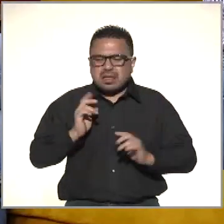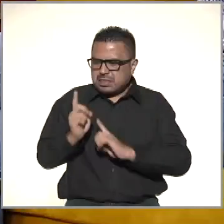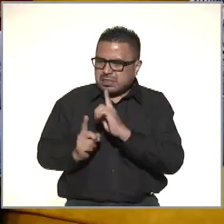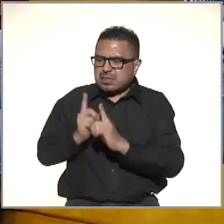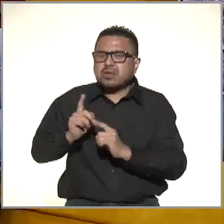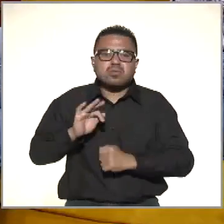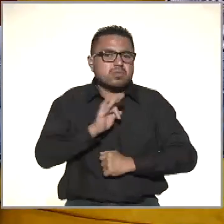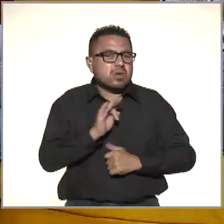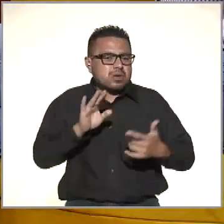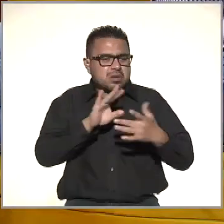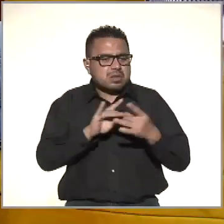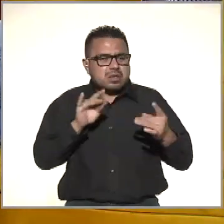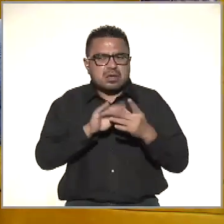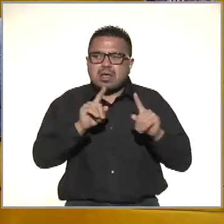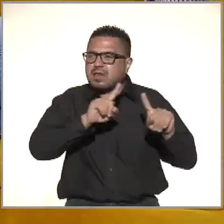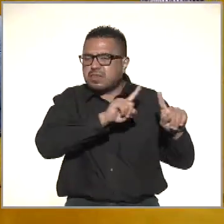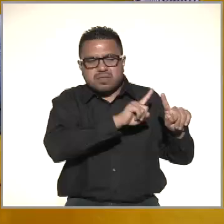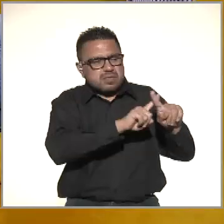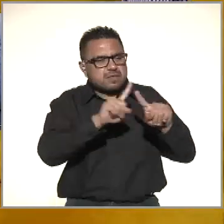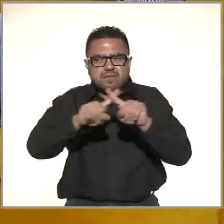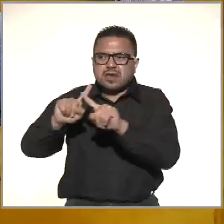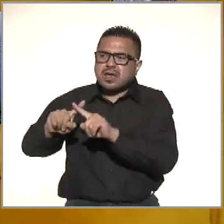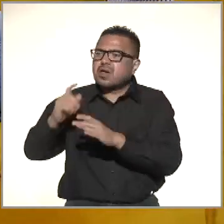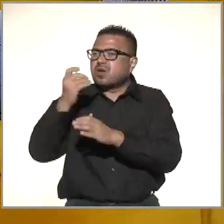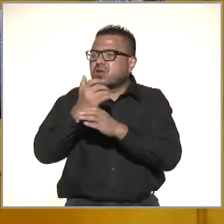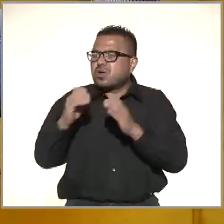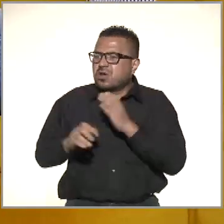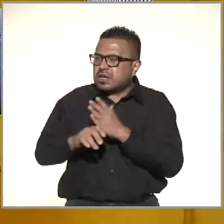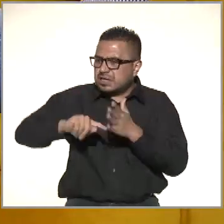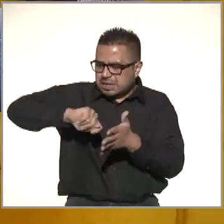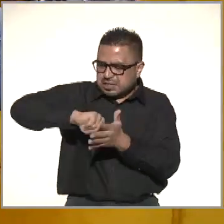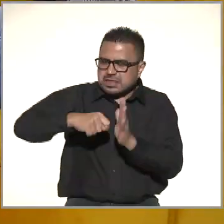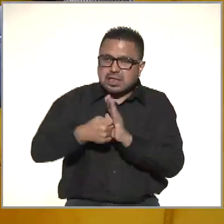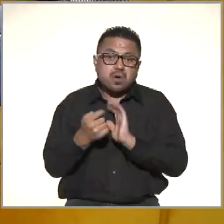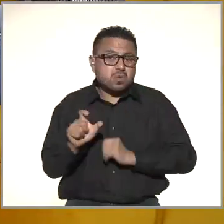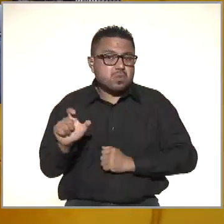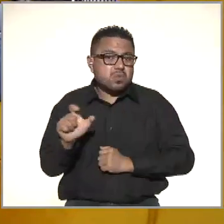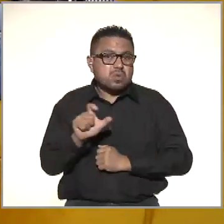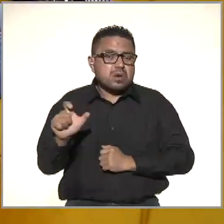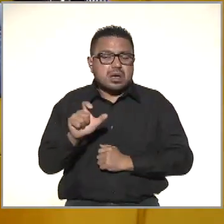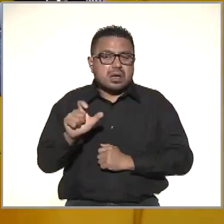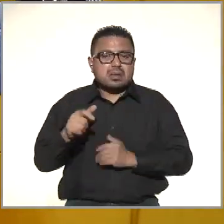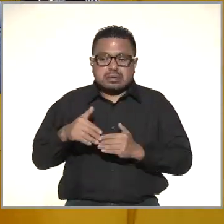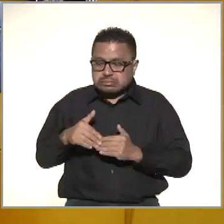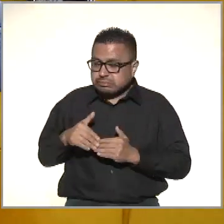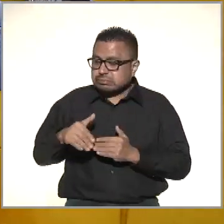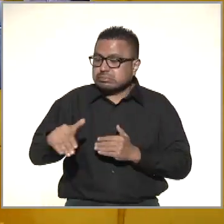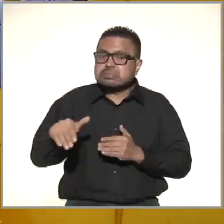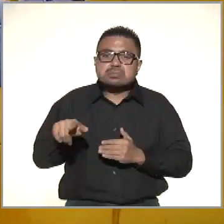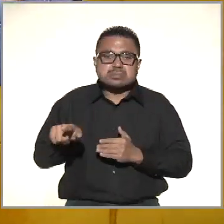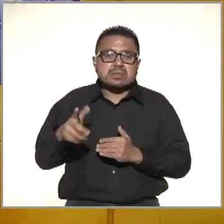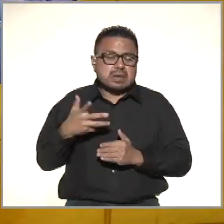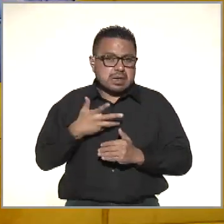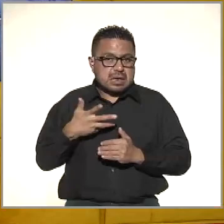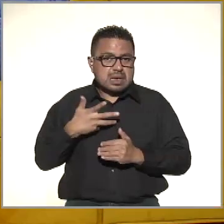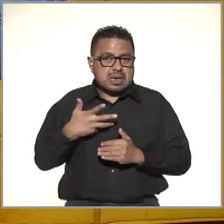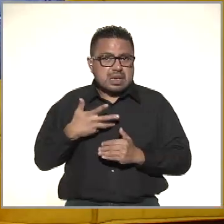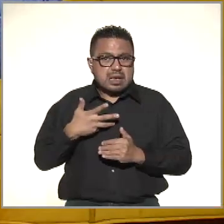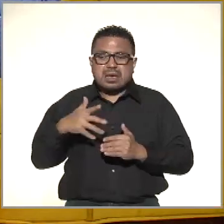podemos hablar de las diferencias y podemos hablar de aspectos técnicos, pero cuando estamos en temporada, cuando tenemos